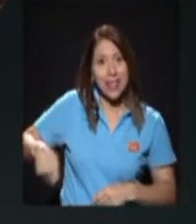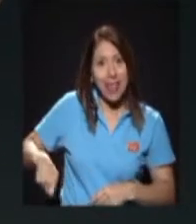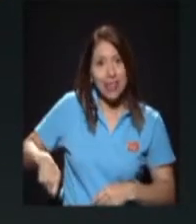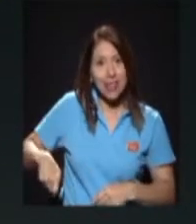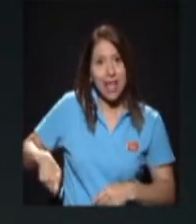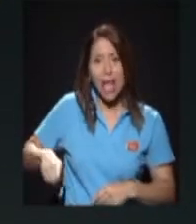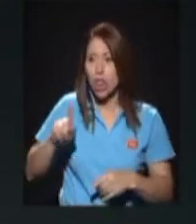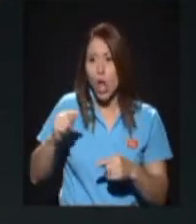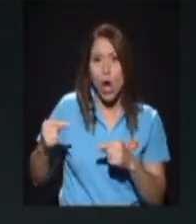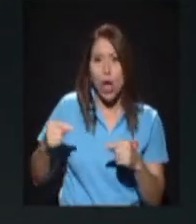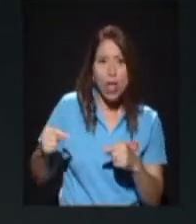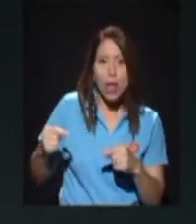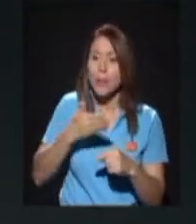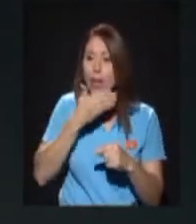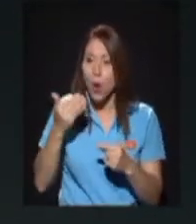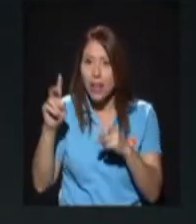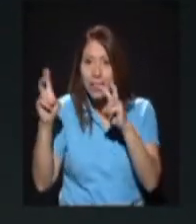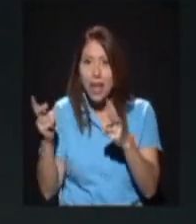el tema, si hubiera